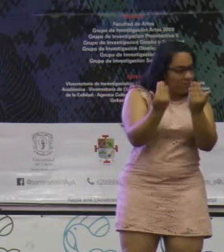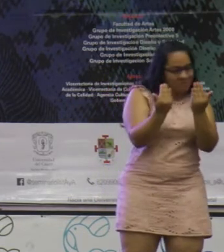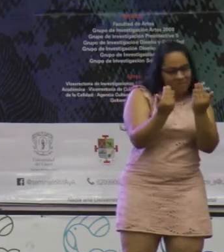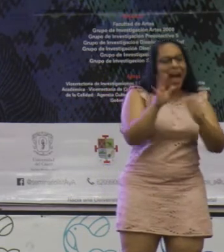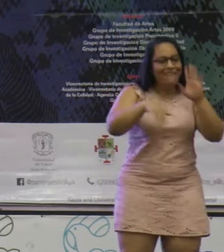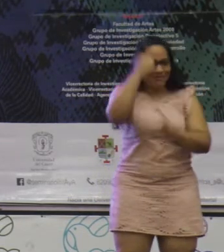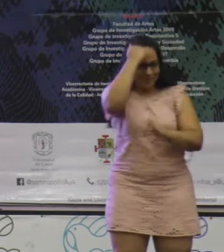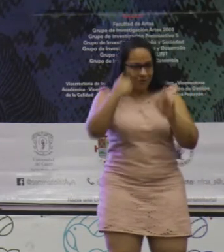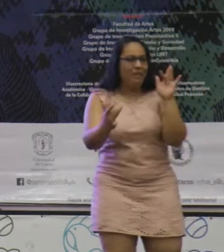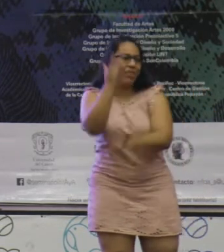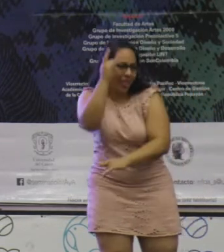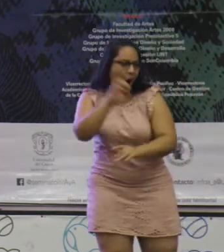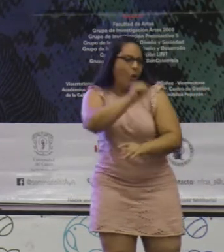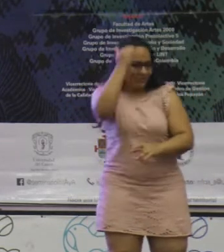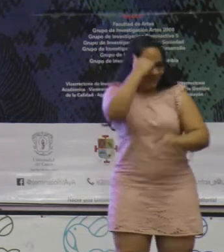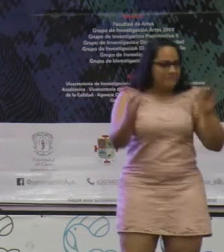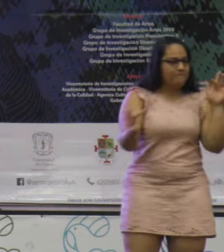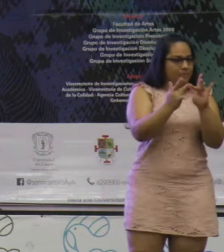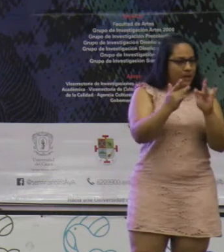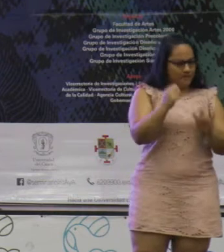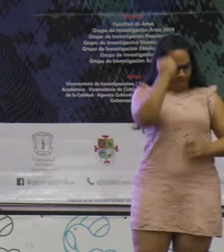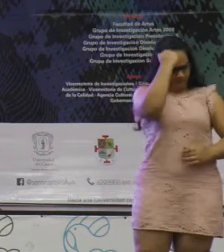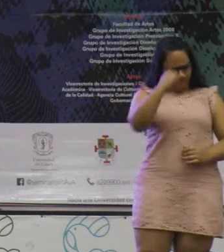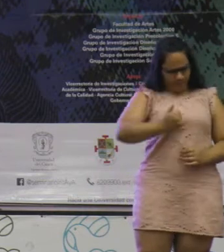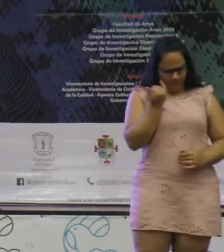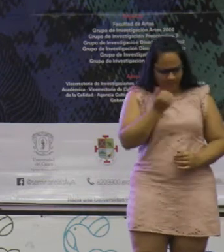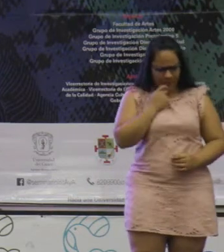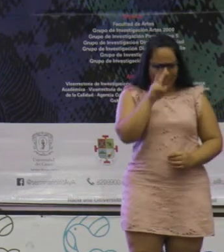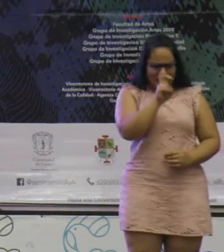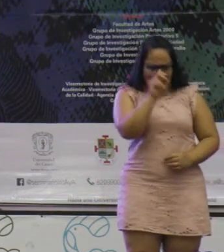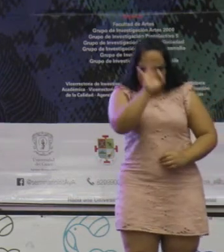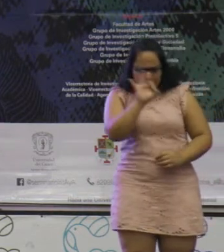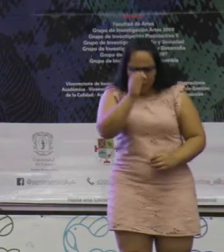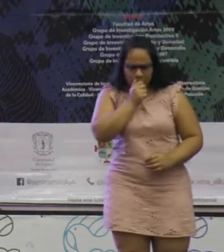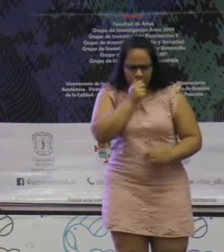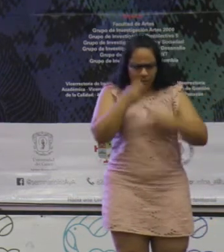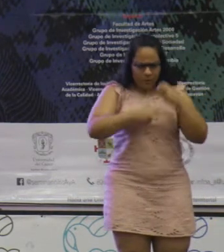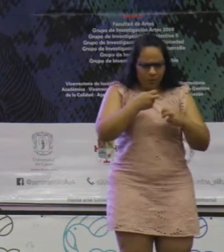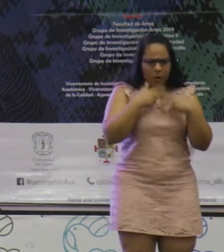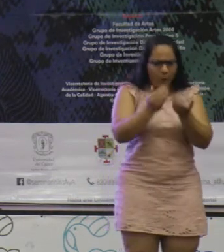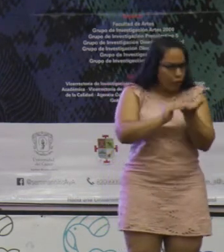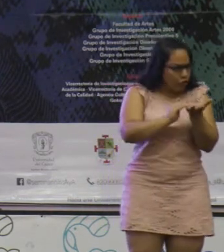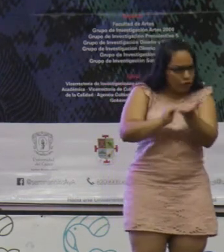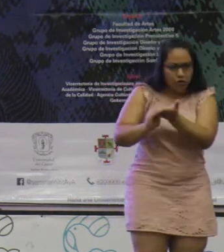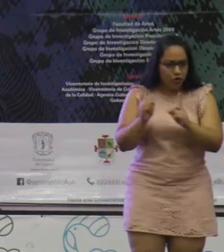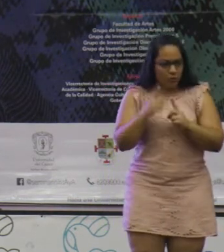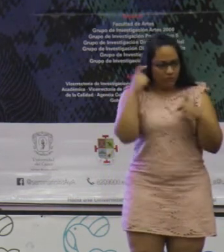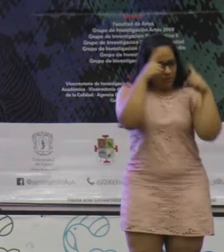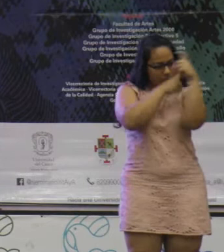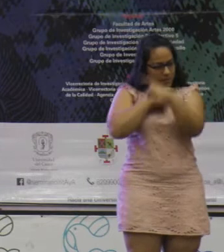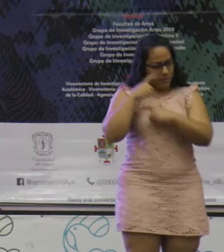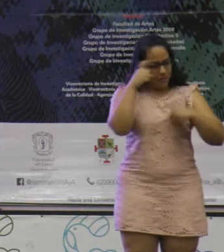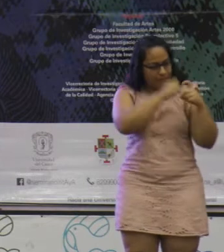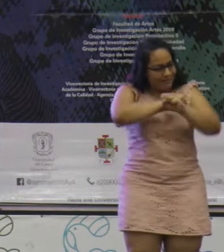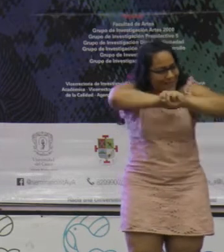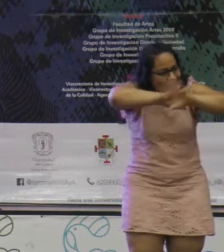estudiantes. Pero la cabronada de ser profesor es pensar en 70 problemas diarios. No para resolverlos, solo pensarlos. Quiero dejar